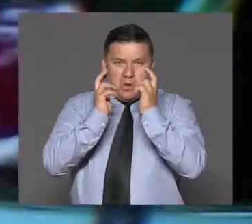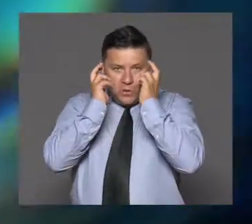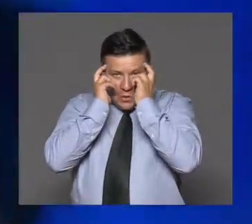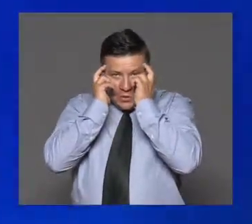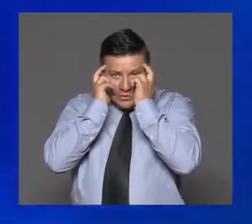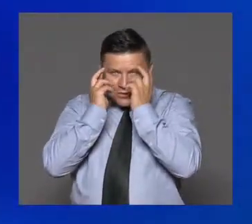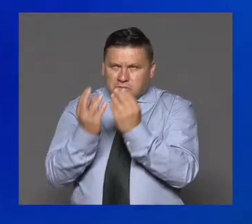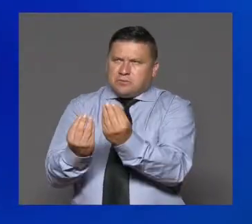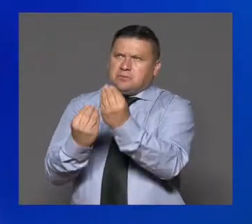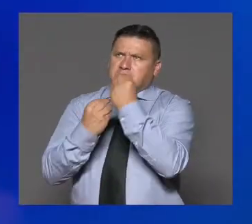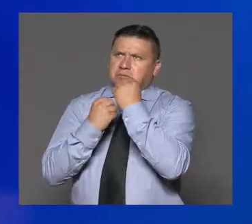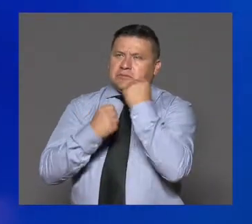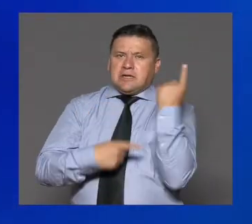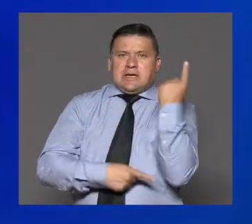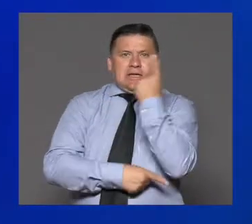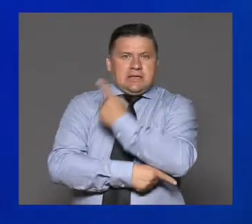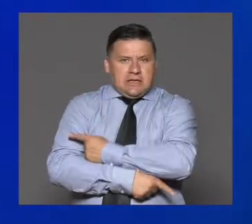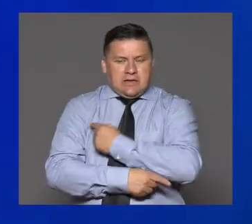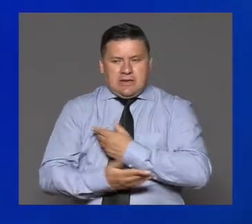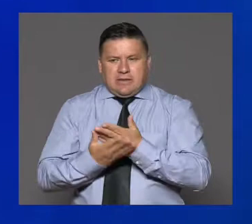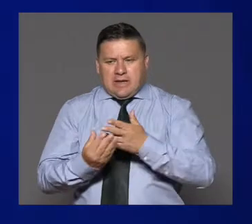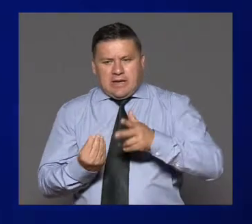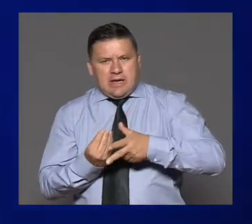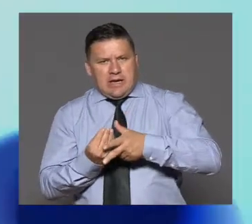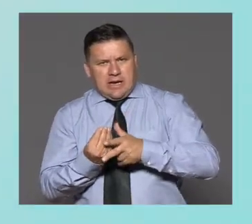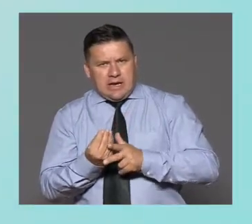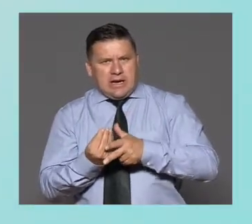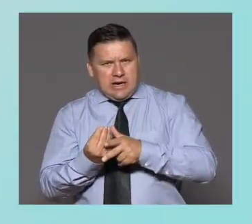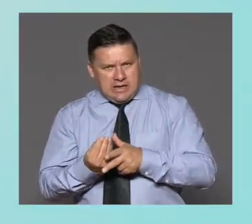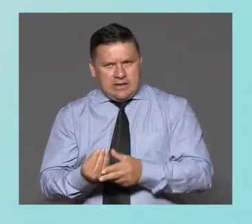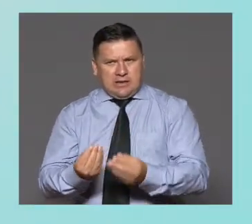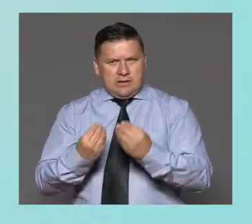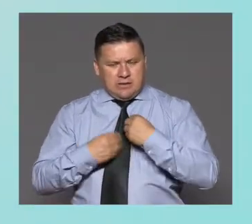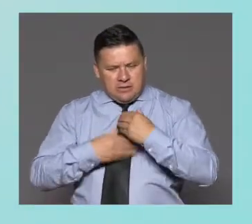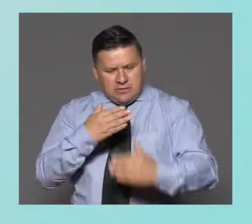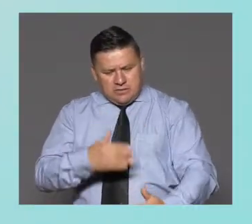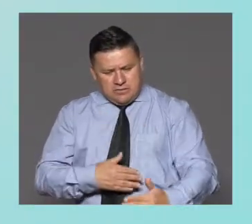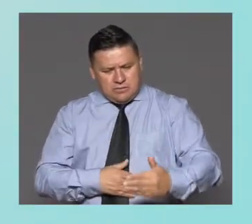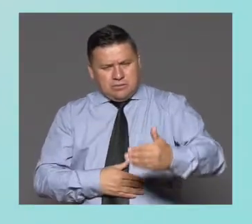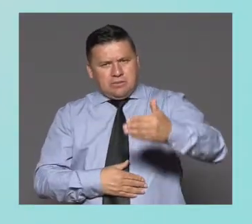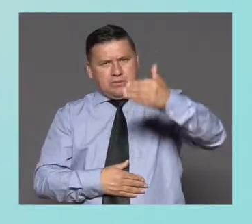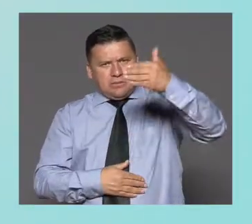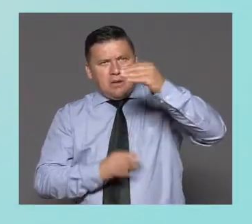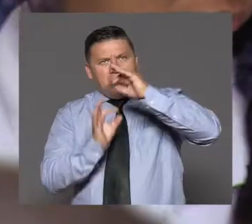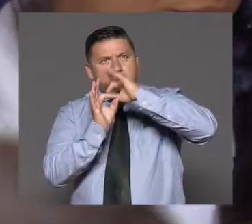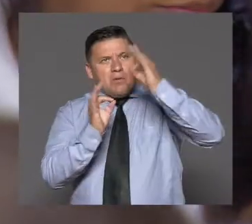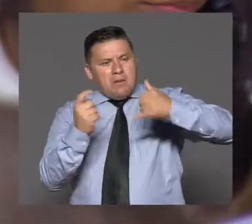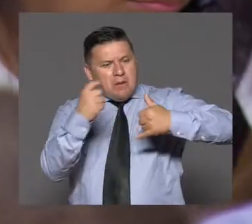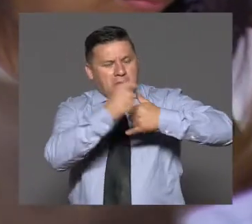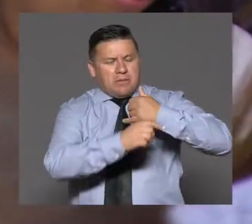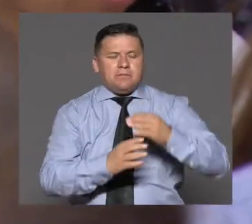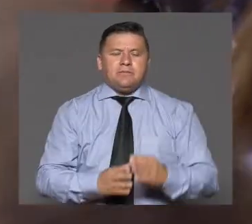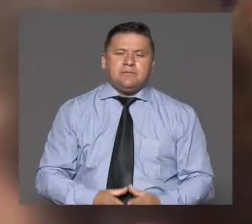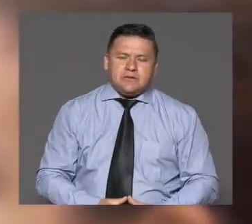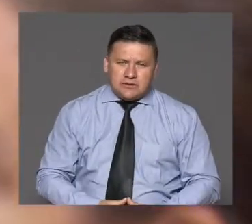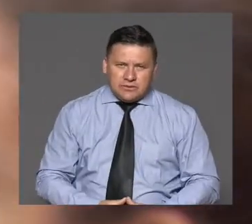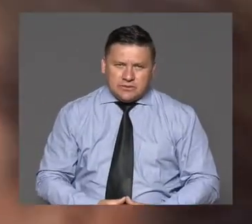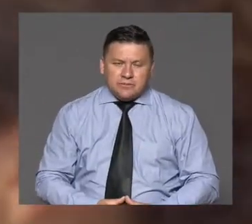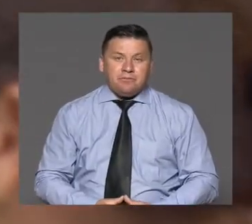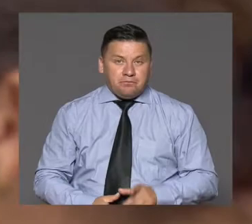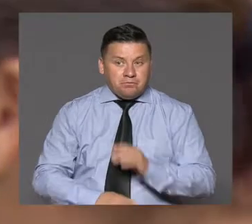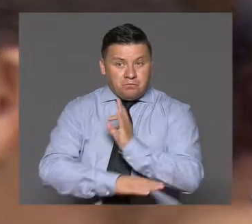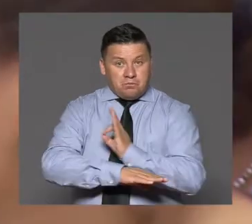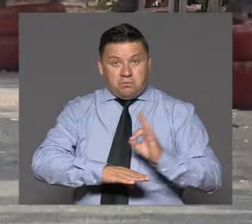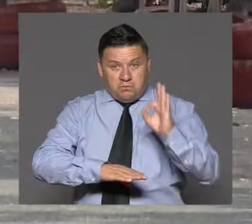que adquieren día a día les den las herramientas necesarias para aportar al crecimiento de sus regiones. La llegada de la ESAP a